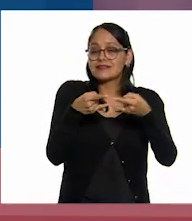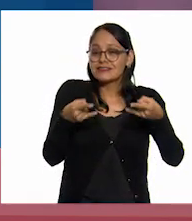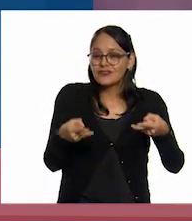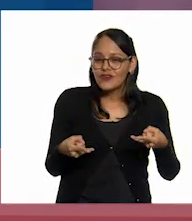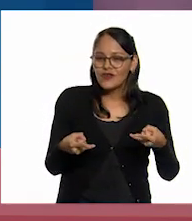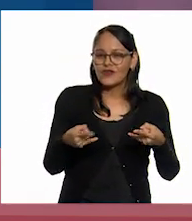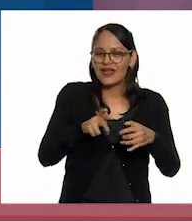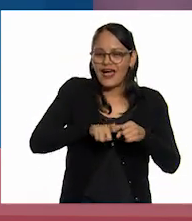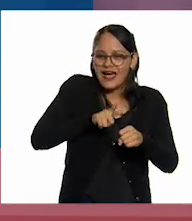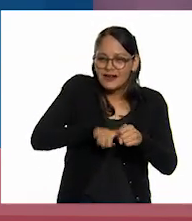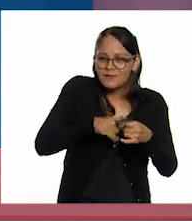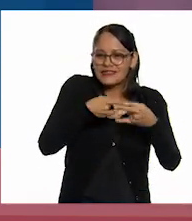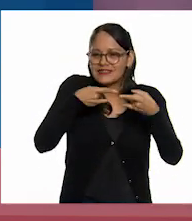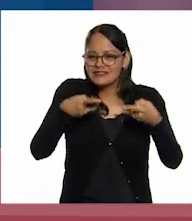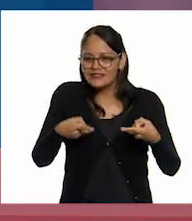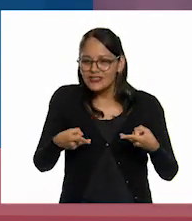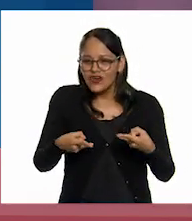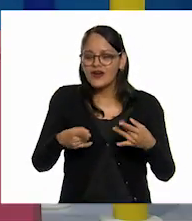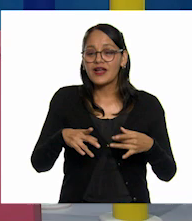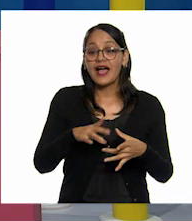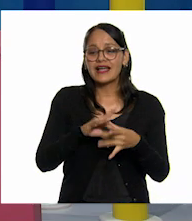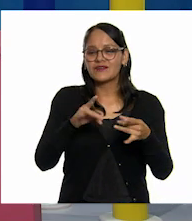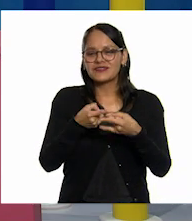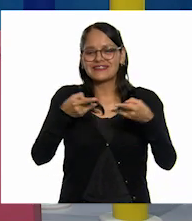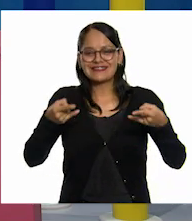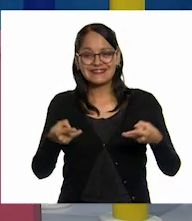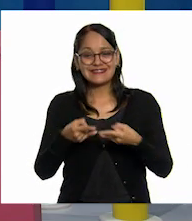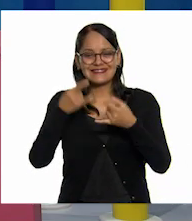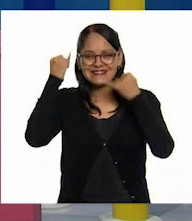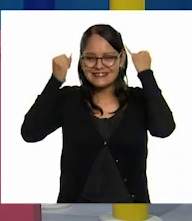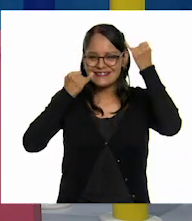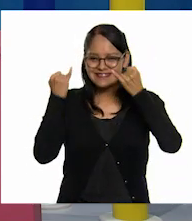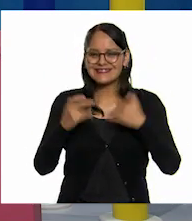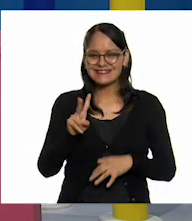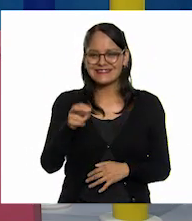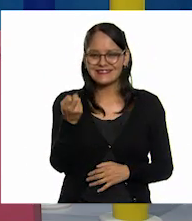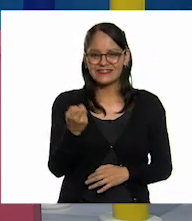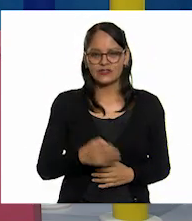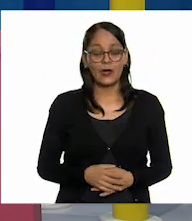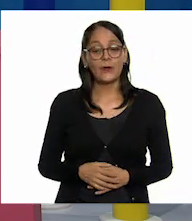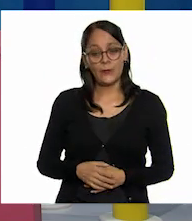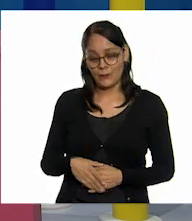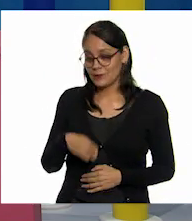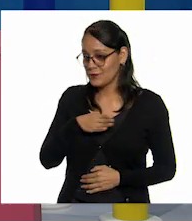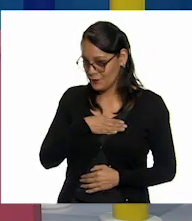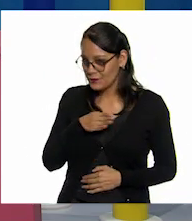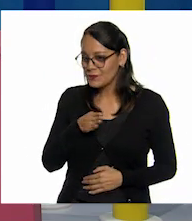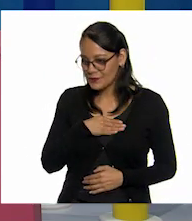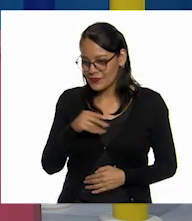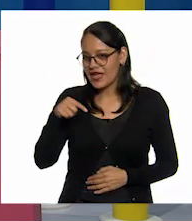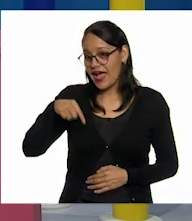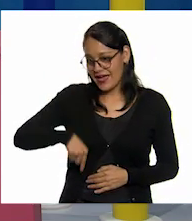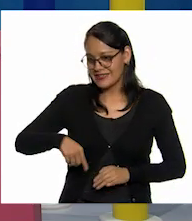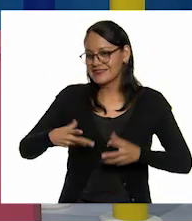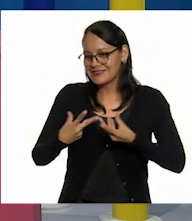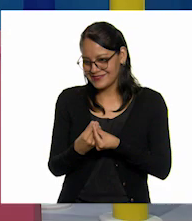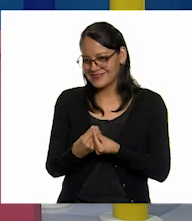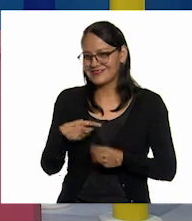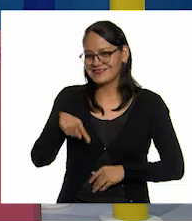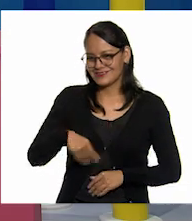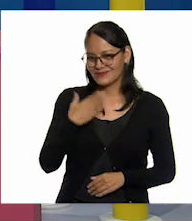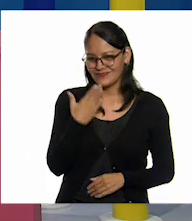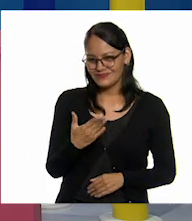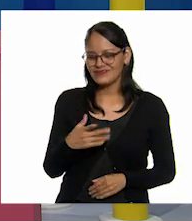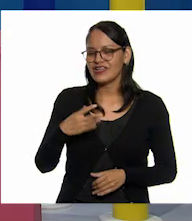de leyendas. Qué bueno, Raulito. Menos mal que estás acá con nosotros. O sea, va a ser entonces